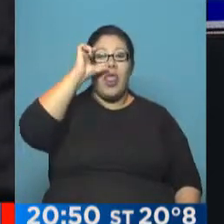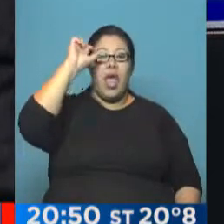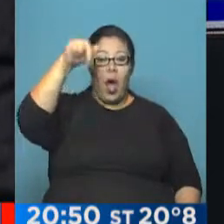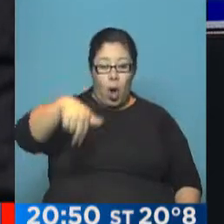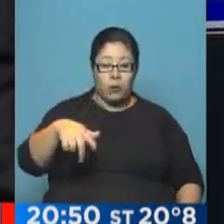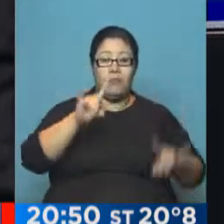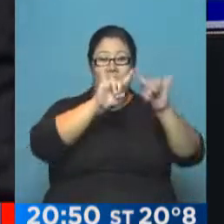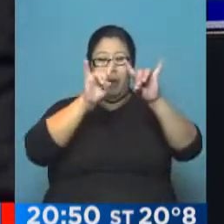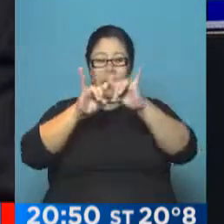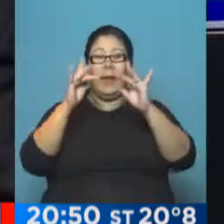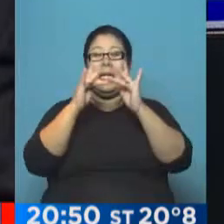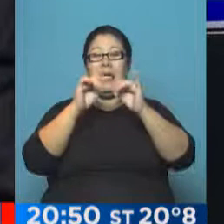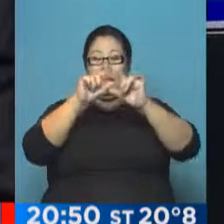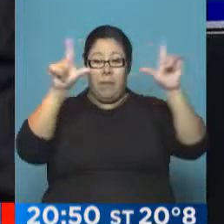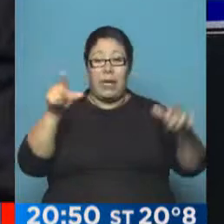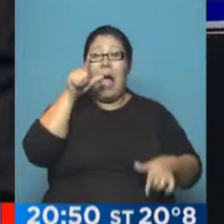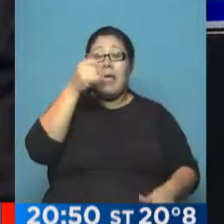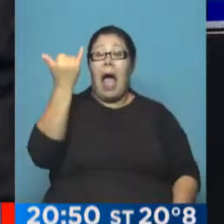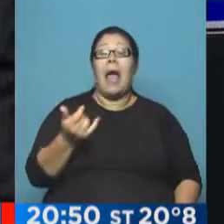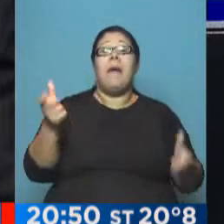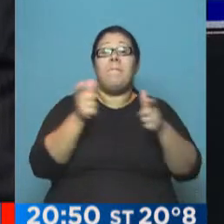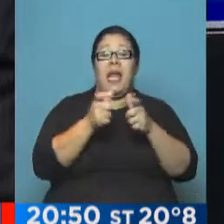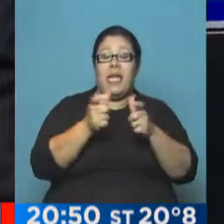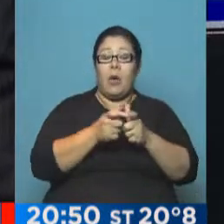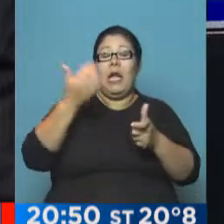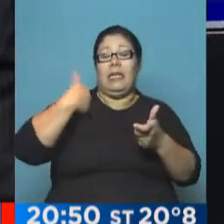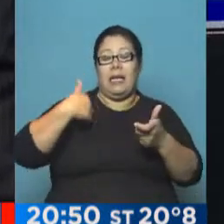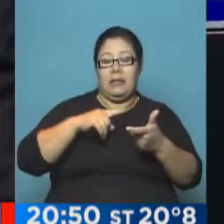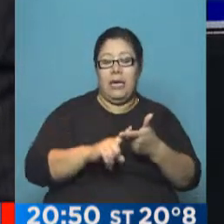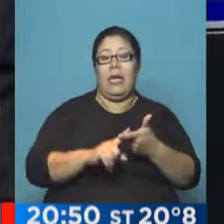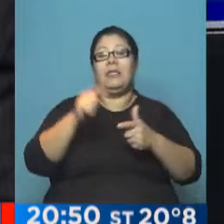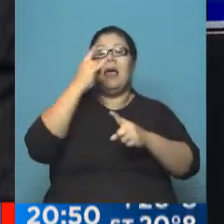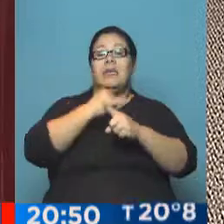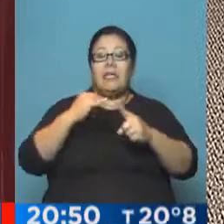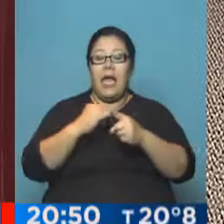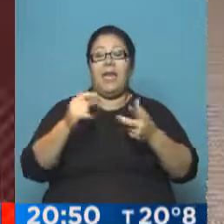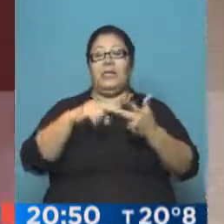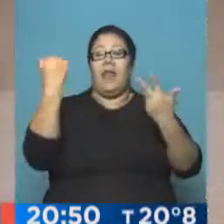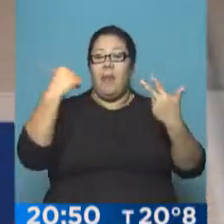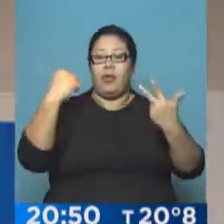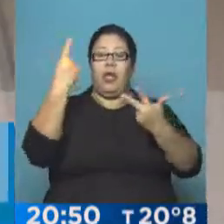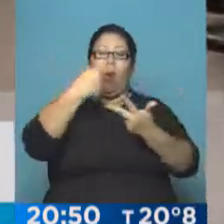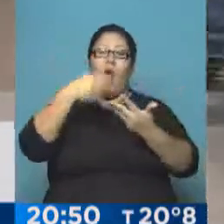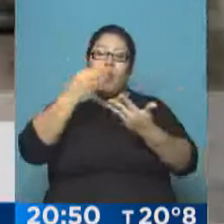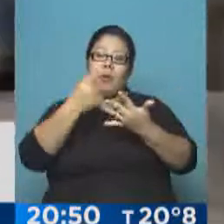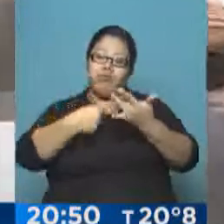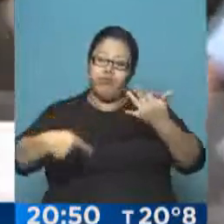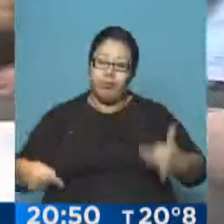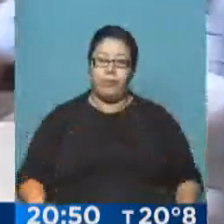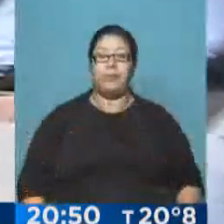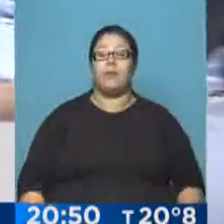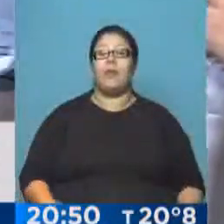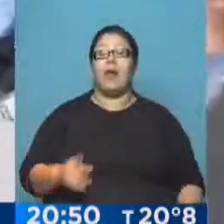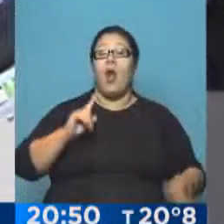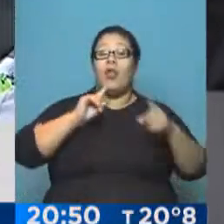poder ver películas series infantiles deportivos en fin todo el contenido audiovisual nacional significa el acceso directo gratuito y